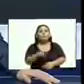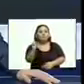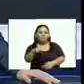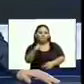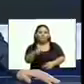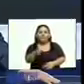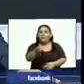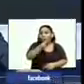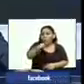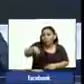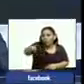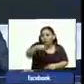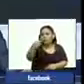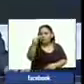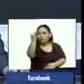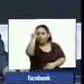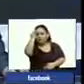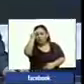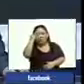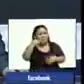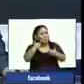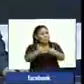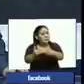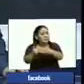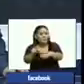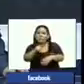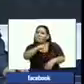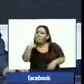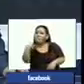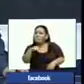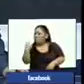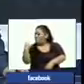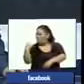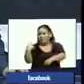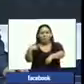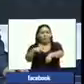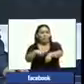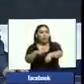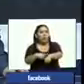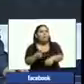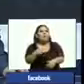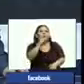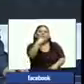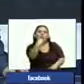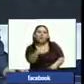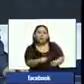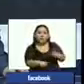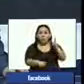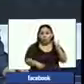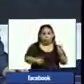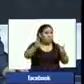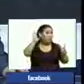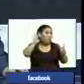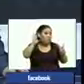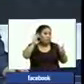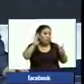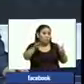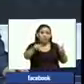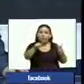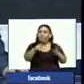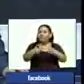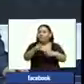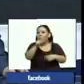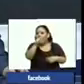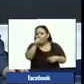es, información que usted debe conocer. Una racha de homicidios ha registrado en las últimas horas. Entre las víctimas se encuentran dos agentes de seguridad privada